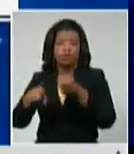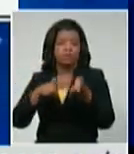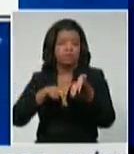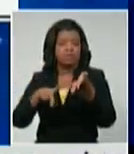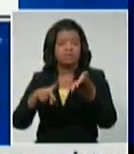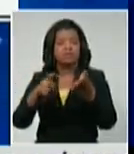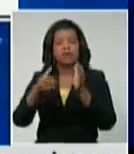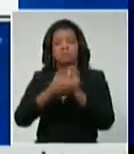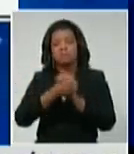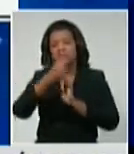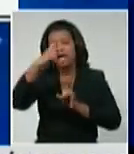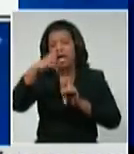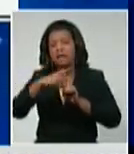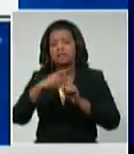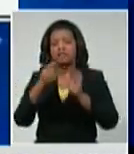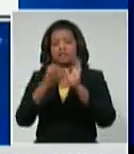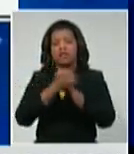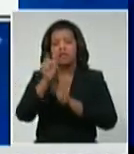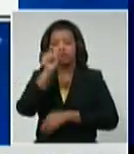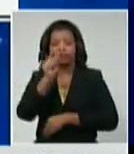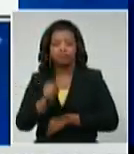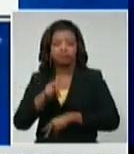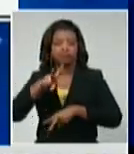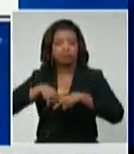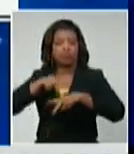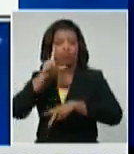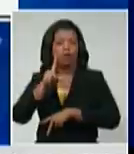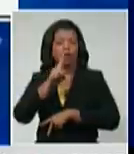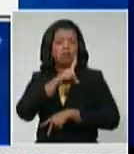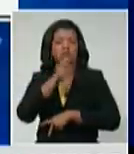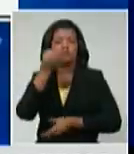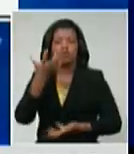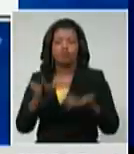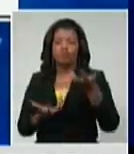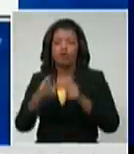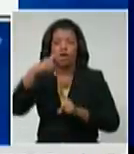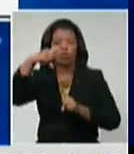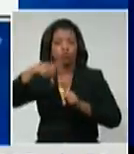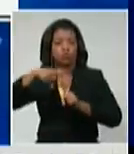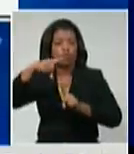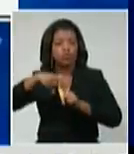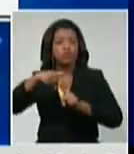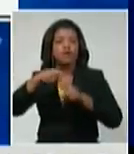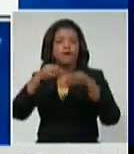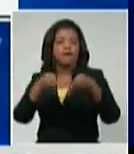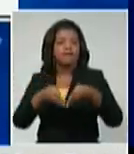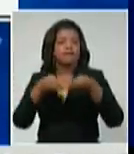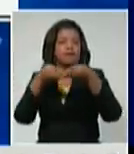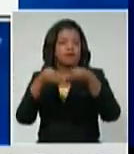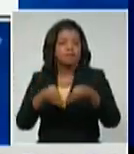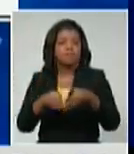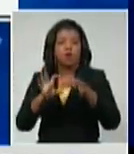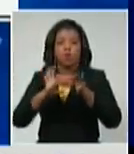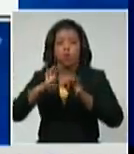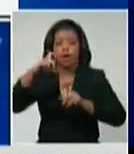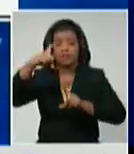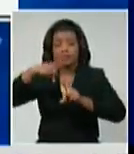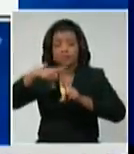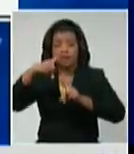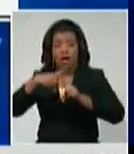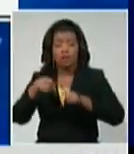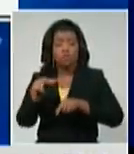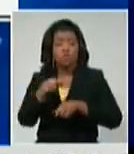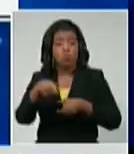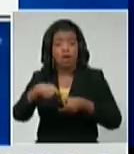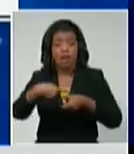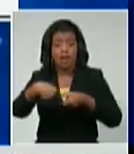Mayabeque, Holguín, Cienfuegos, Las Tunas, Granma, Guantánamo y el municipio